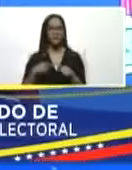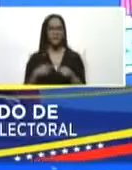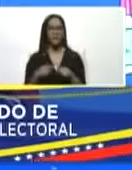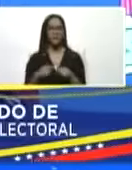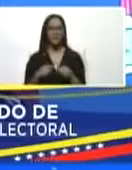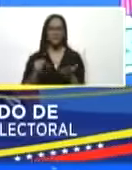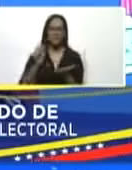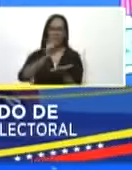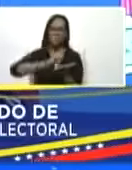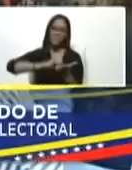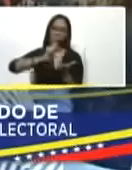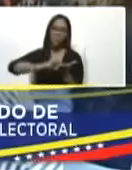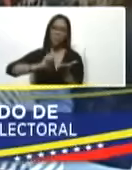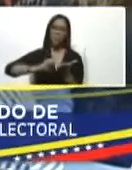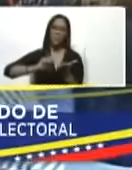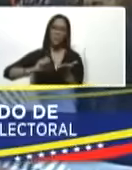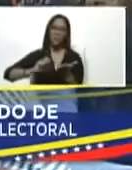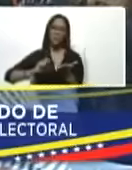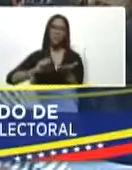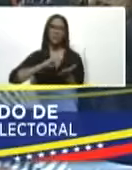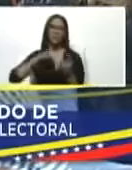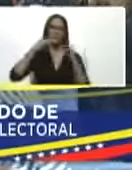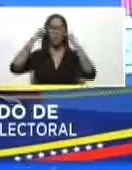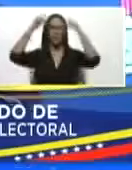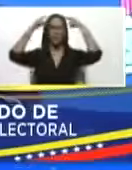puño y letra de nuestro comandante.